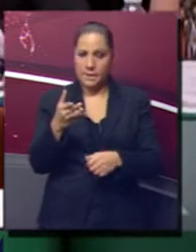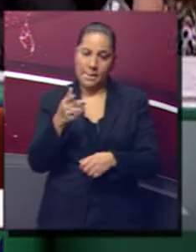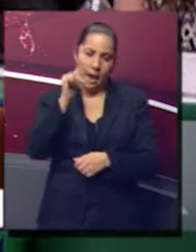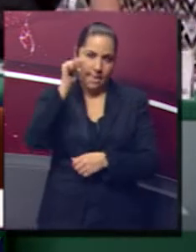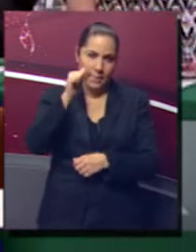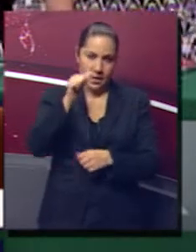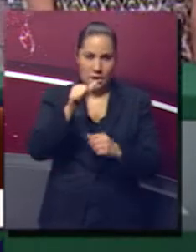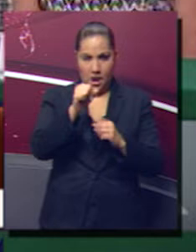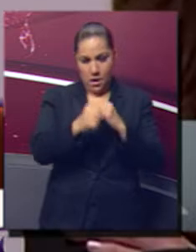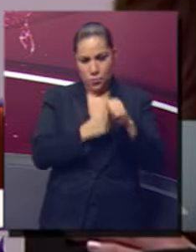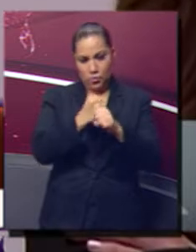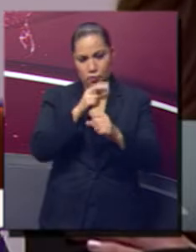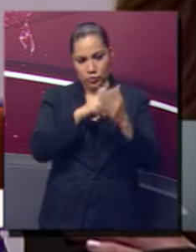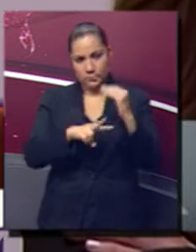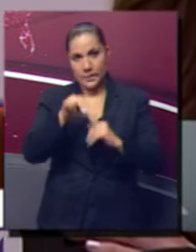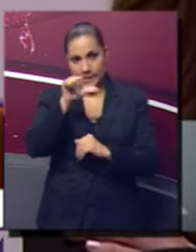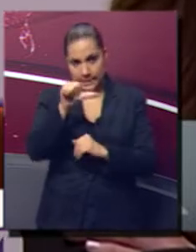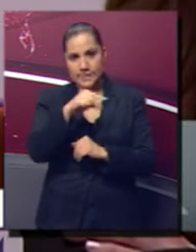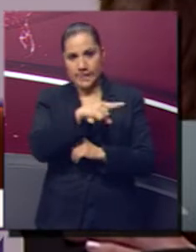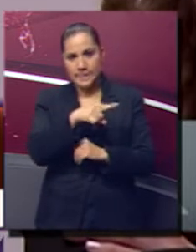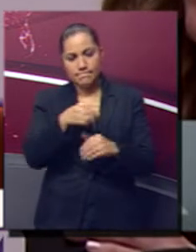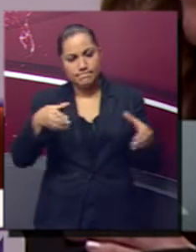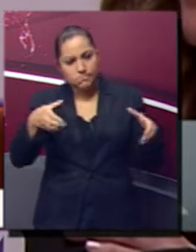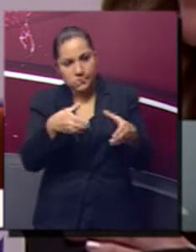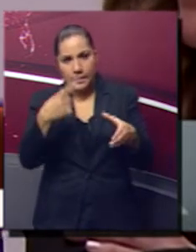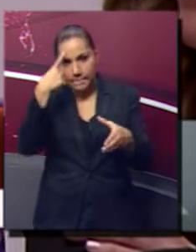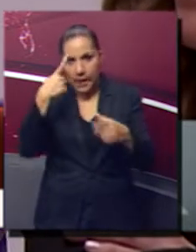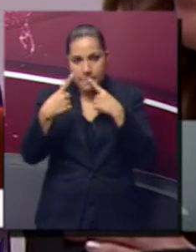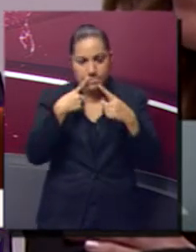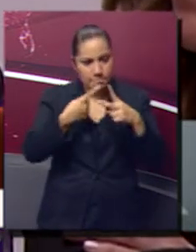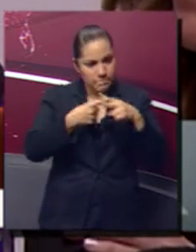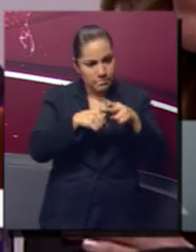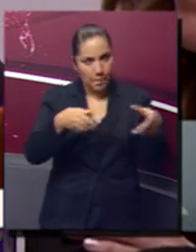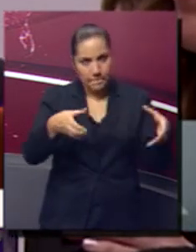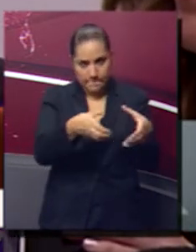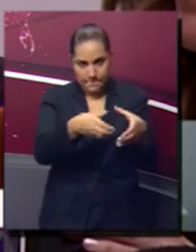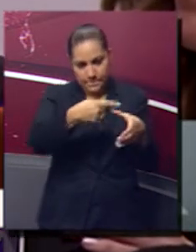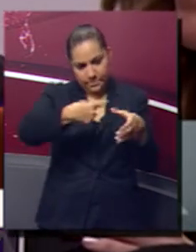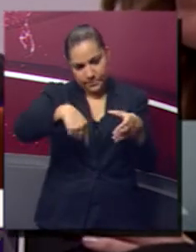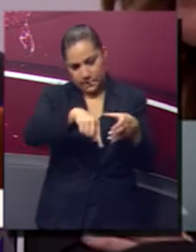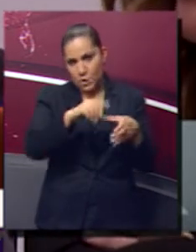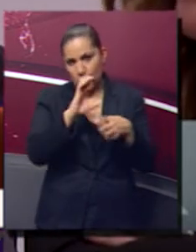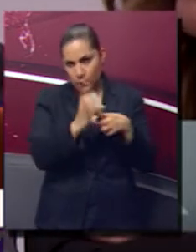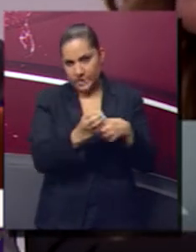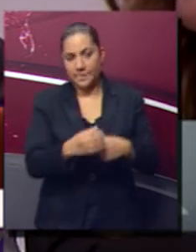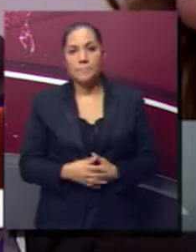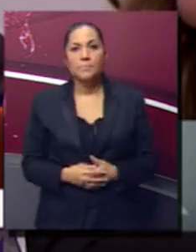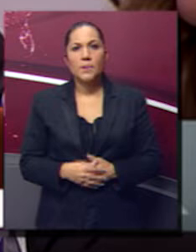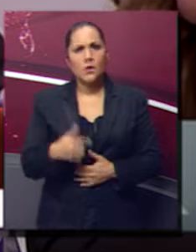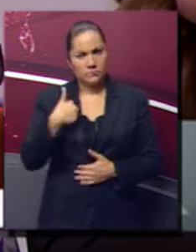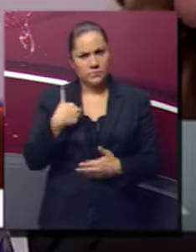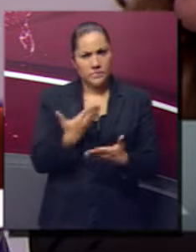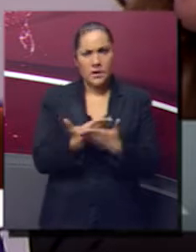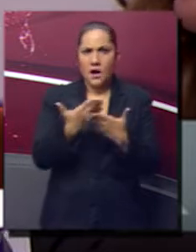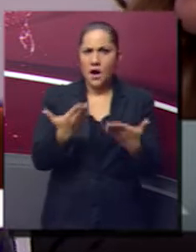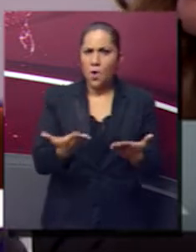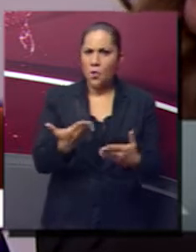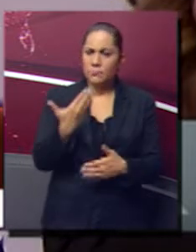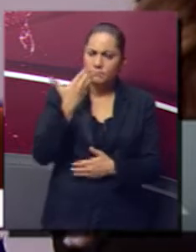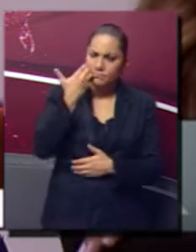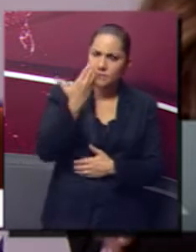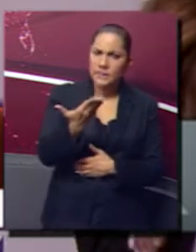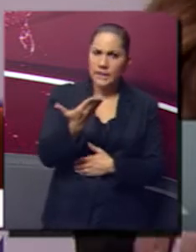de 2016. Hago votos por la productividad de este comité, que